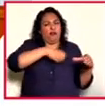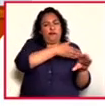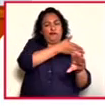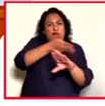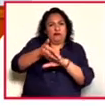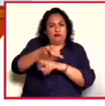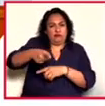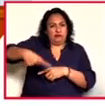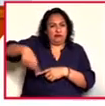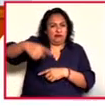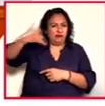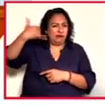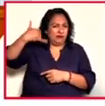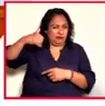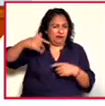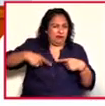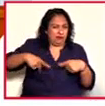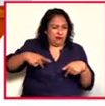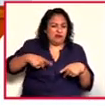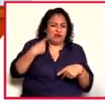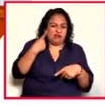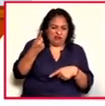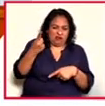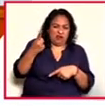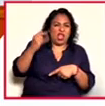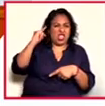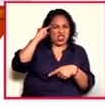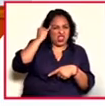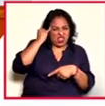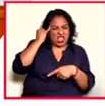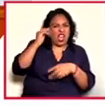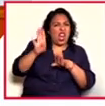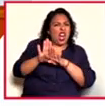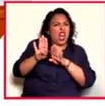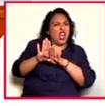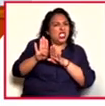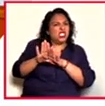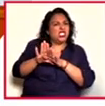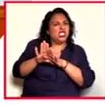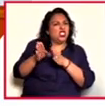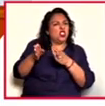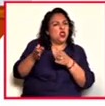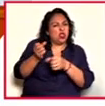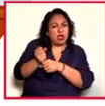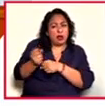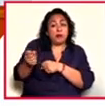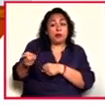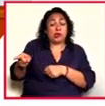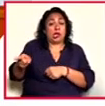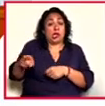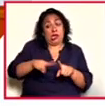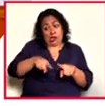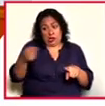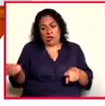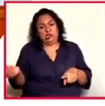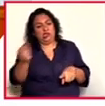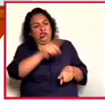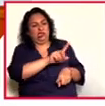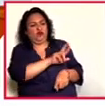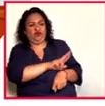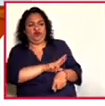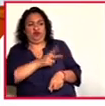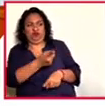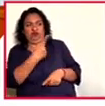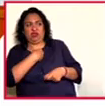que está tratando de someter a los indígenas, y un resentimiento indígena hacia esos malos tratos, de